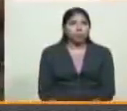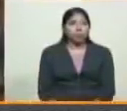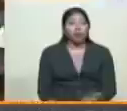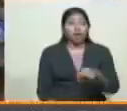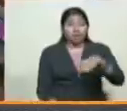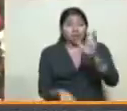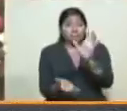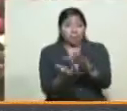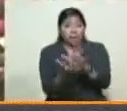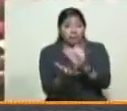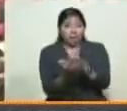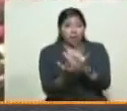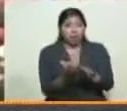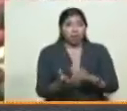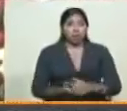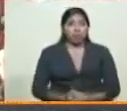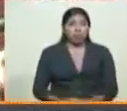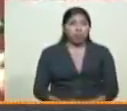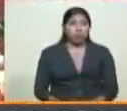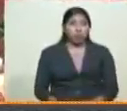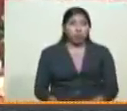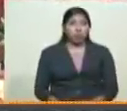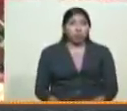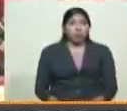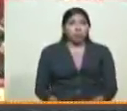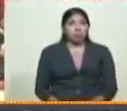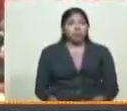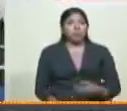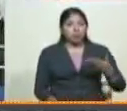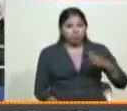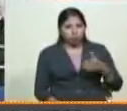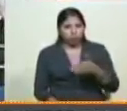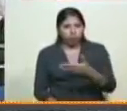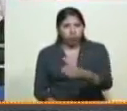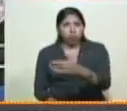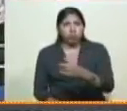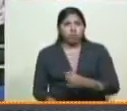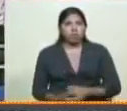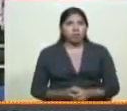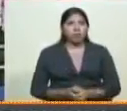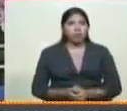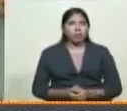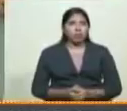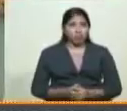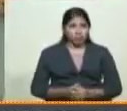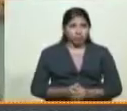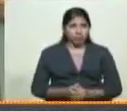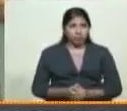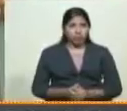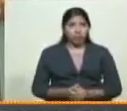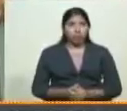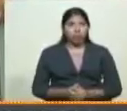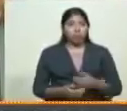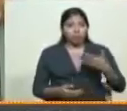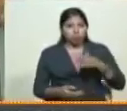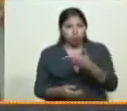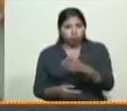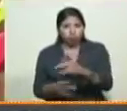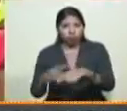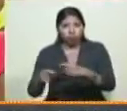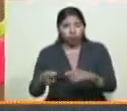Margarita tiene que desarrollar su sector pesquero artesanal, la pesca